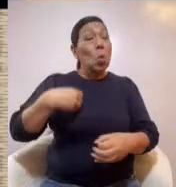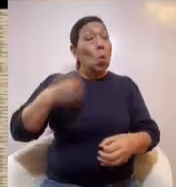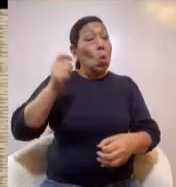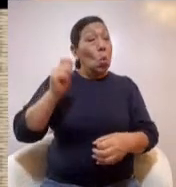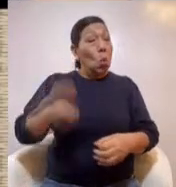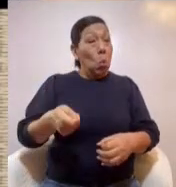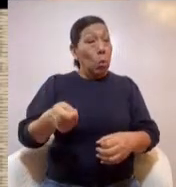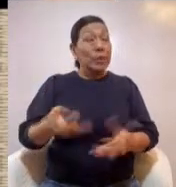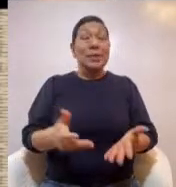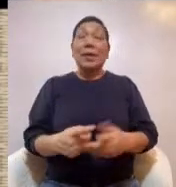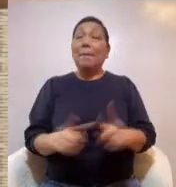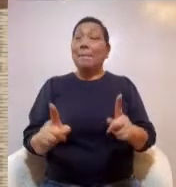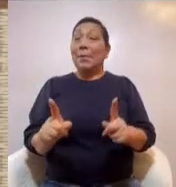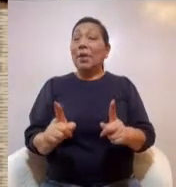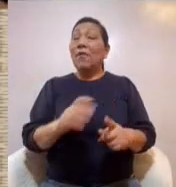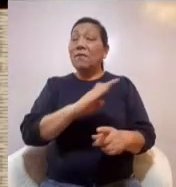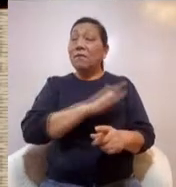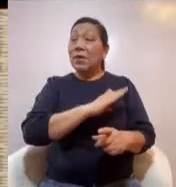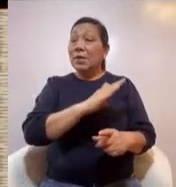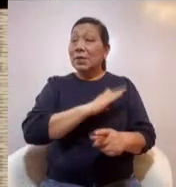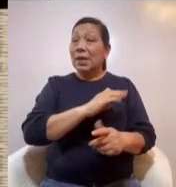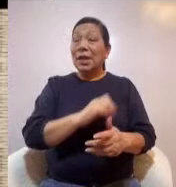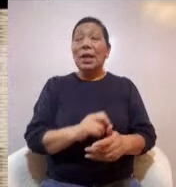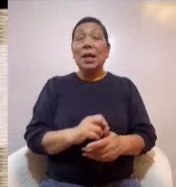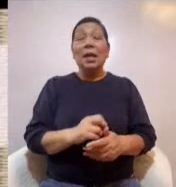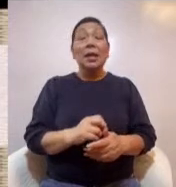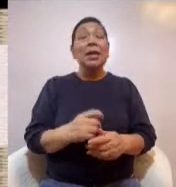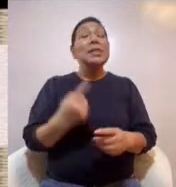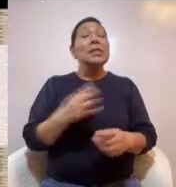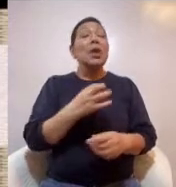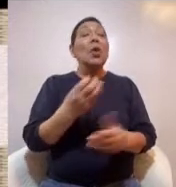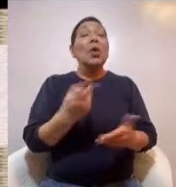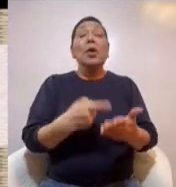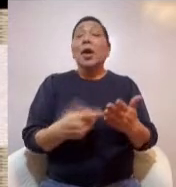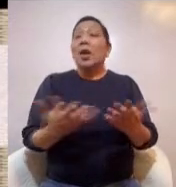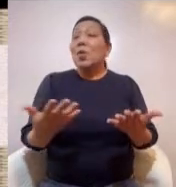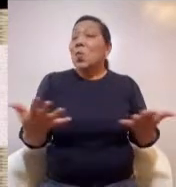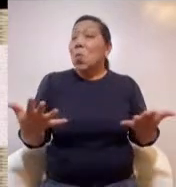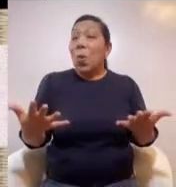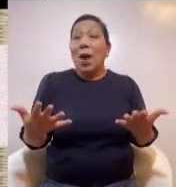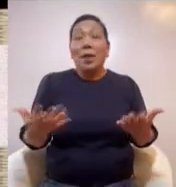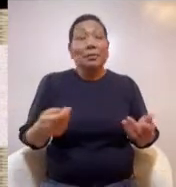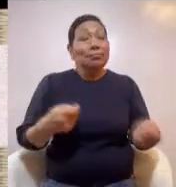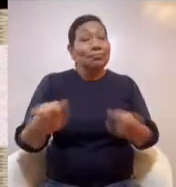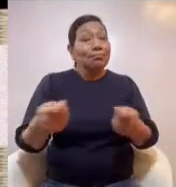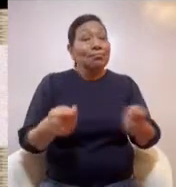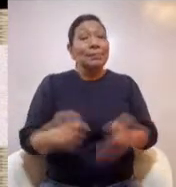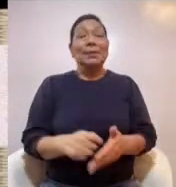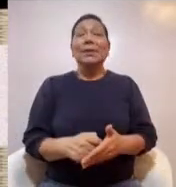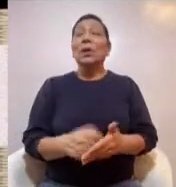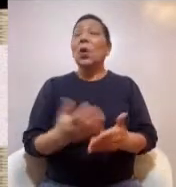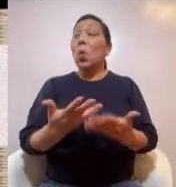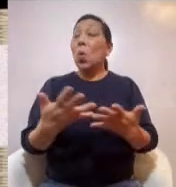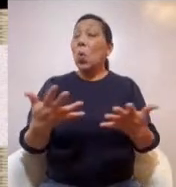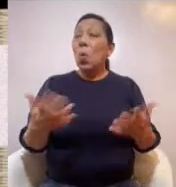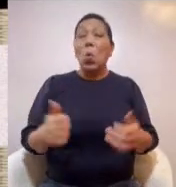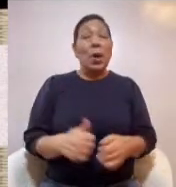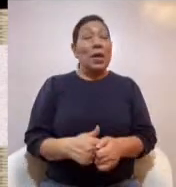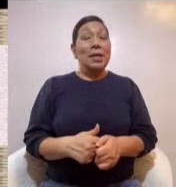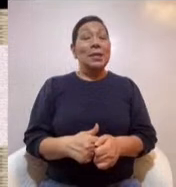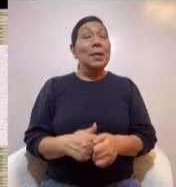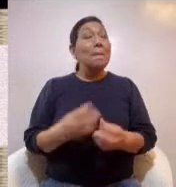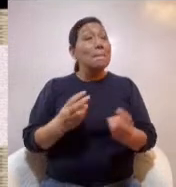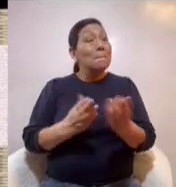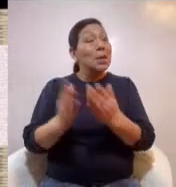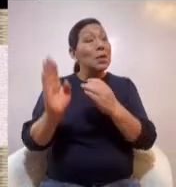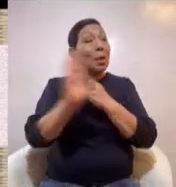los jueces y las juezas, el esfuerzo que hagan los fiscales y las fiscales, el esfuerzo. Es que no hay medicatura forense, es que no